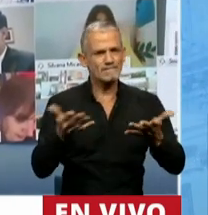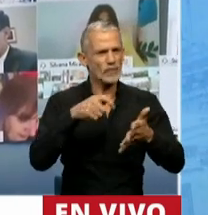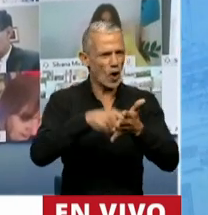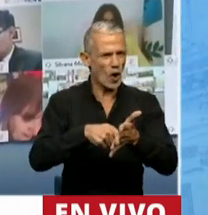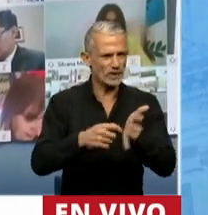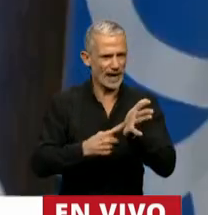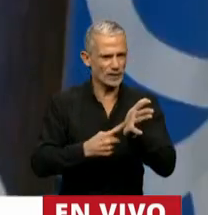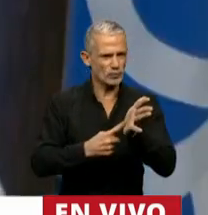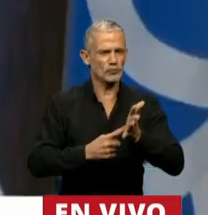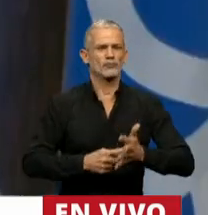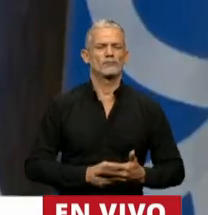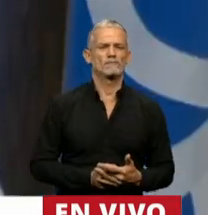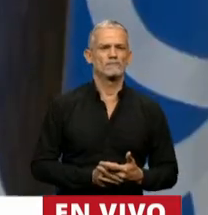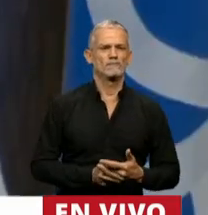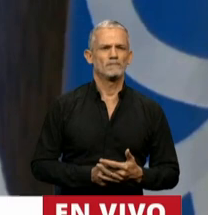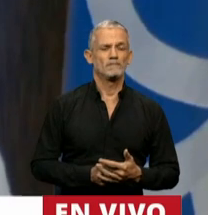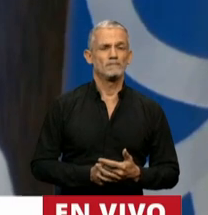Allí también